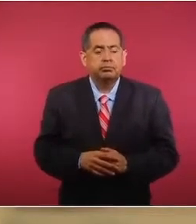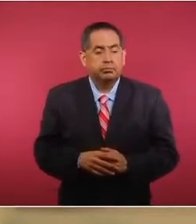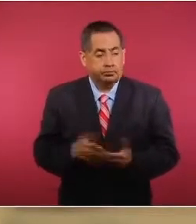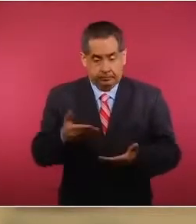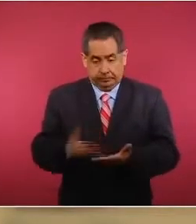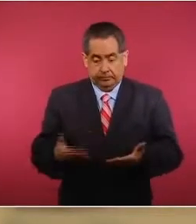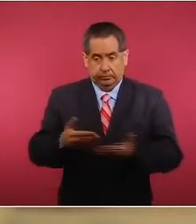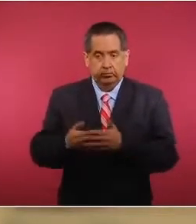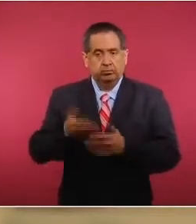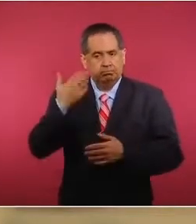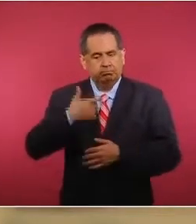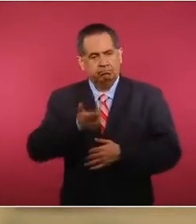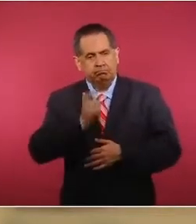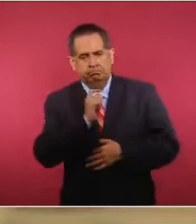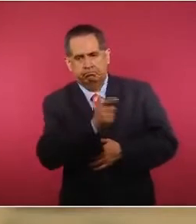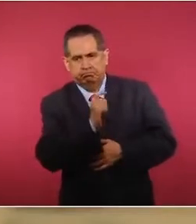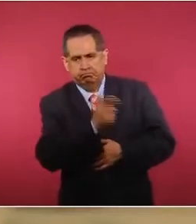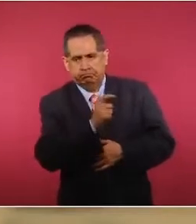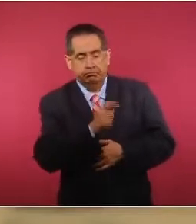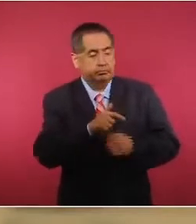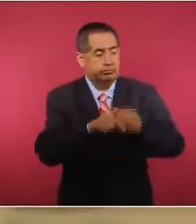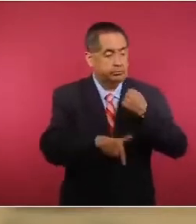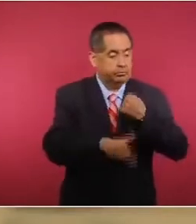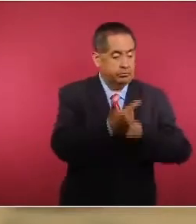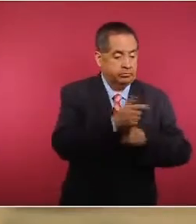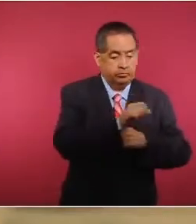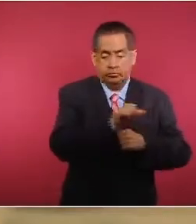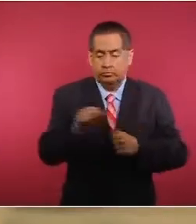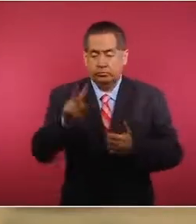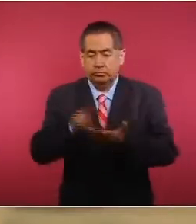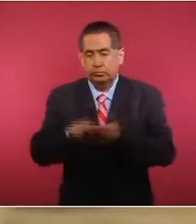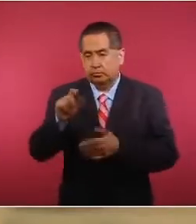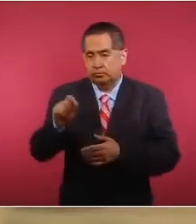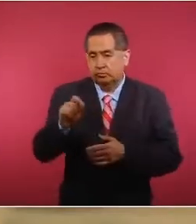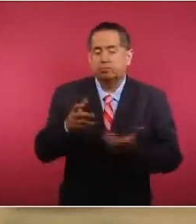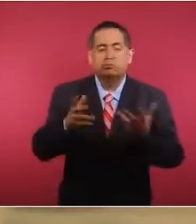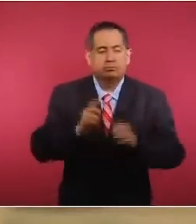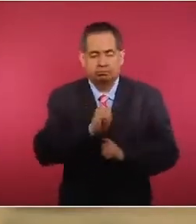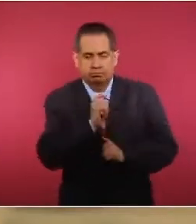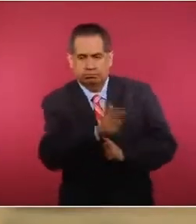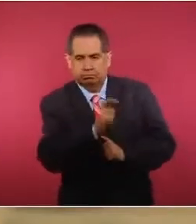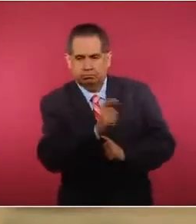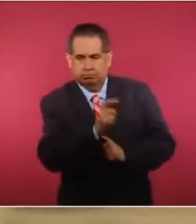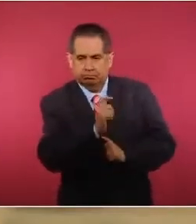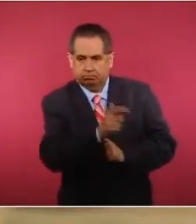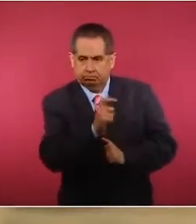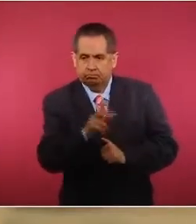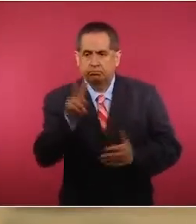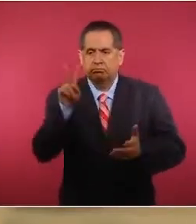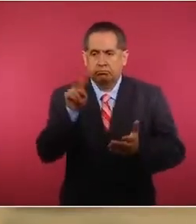Hasta ahorita, desde el 12 al 2020, se han pagado